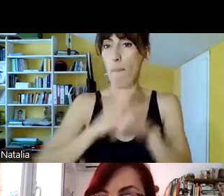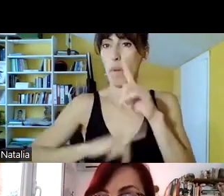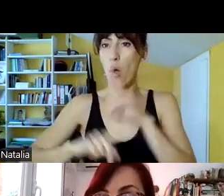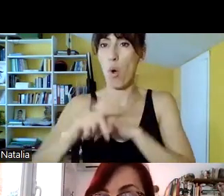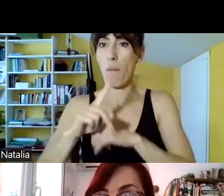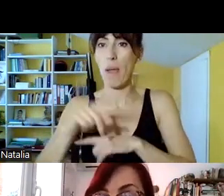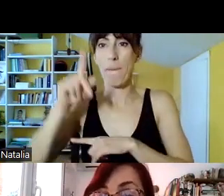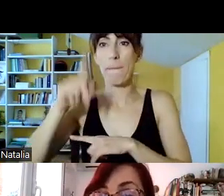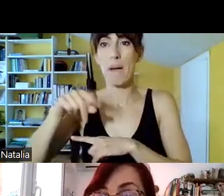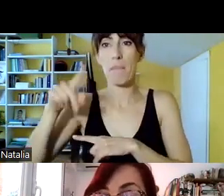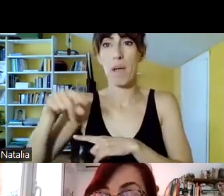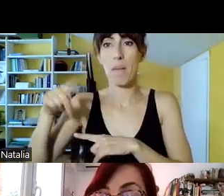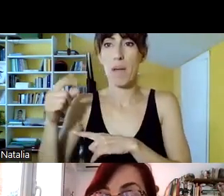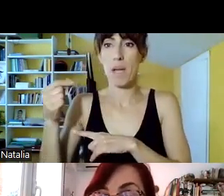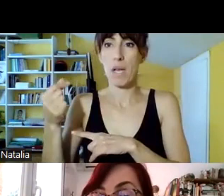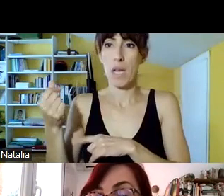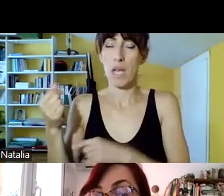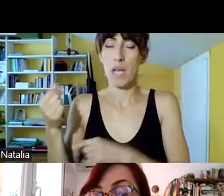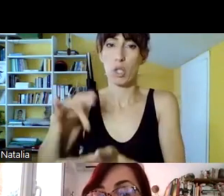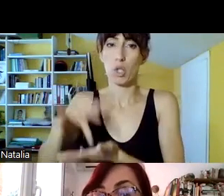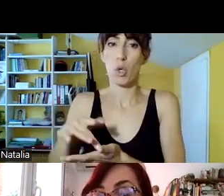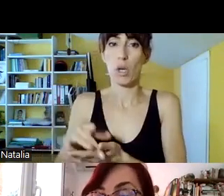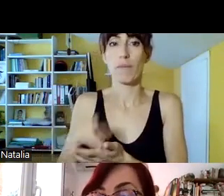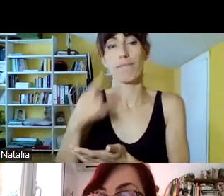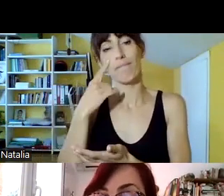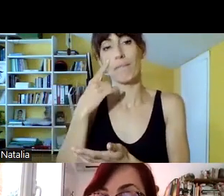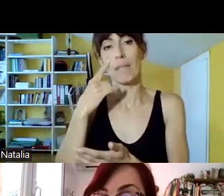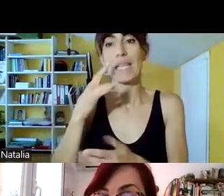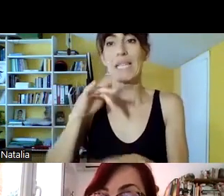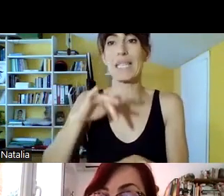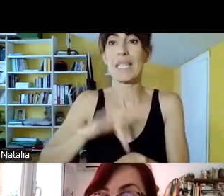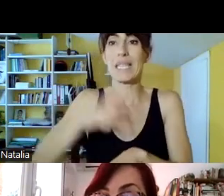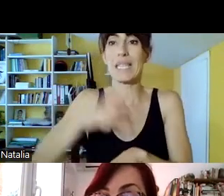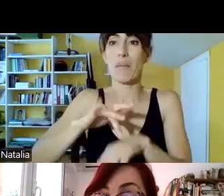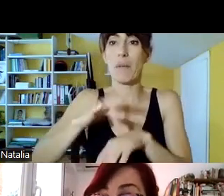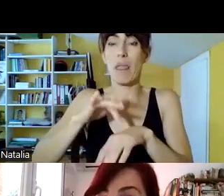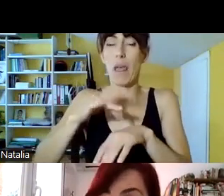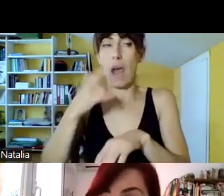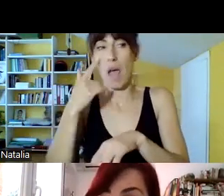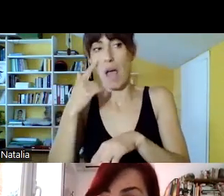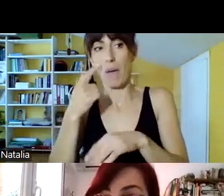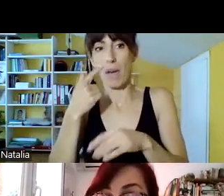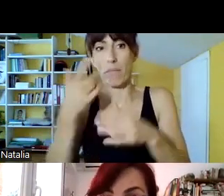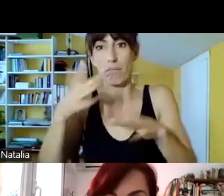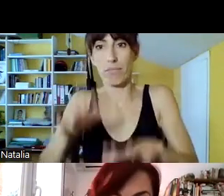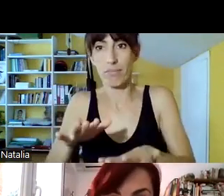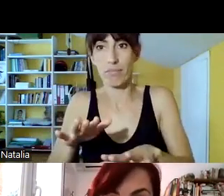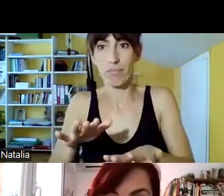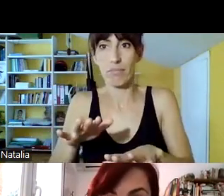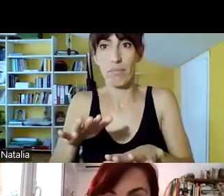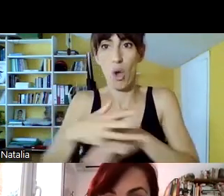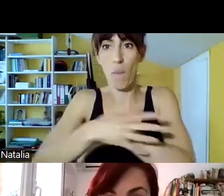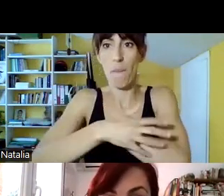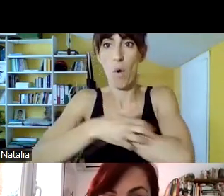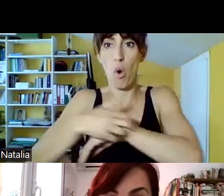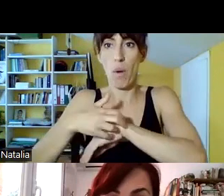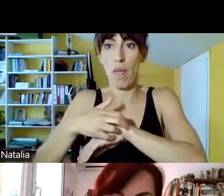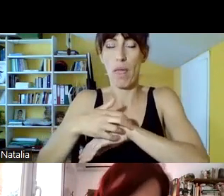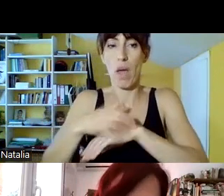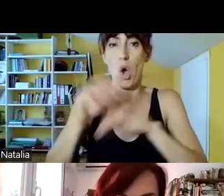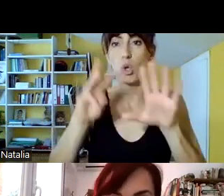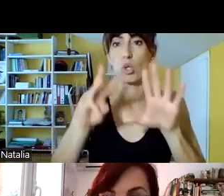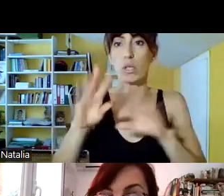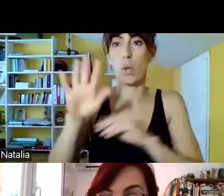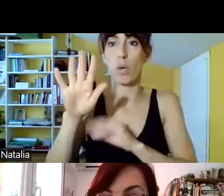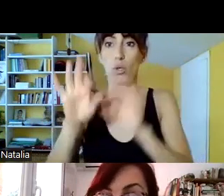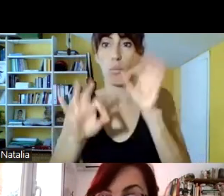cómo la sensibilidad de esa pregunta para detectar pobreza es del 84%, es decir, es una pregunta muy sensible,